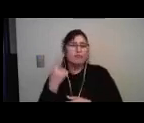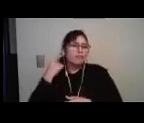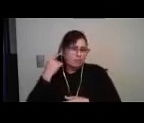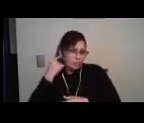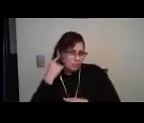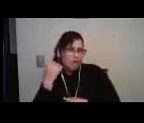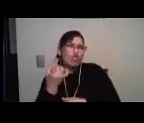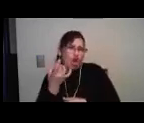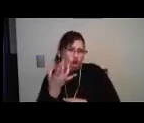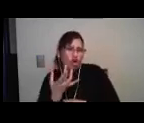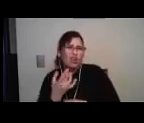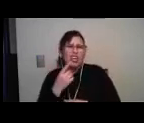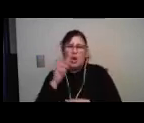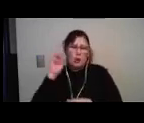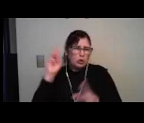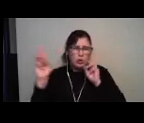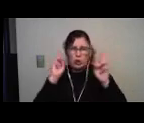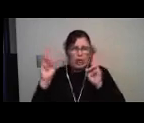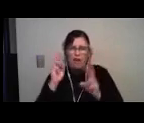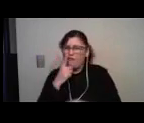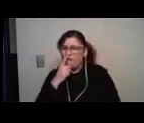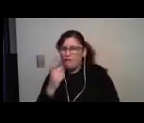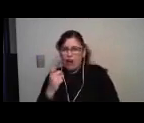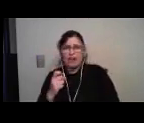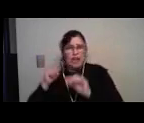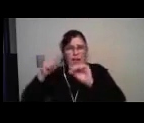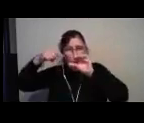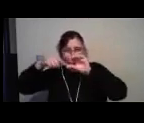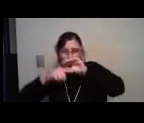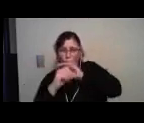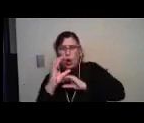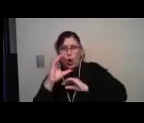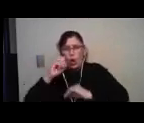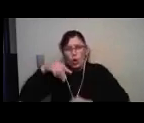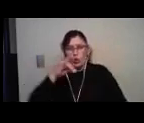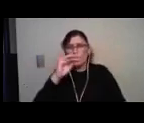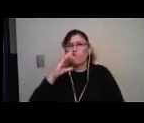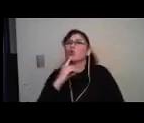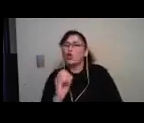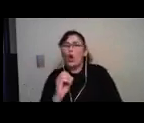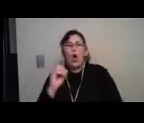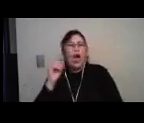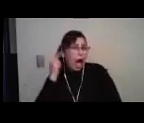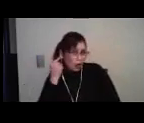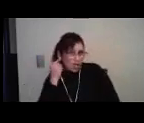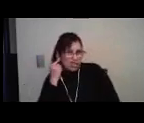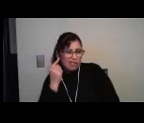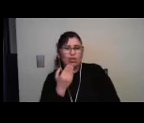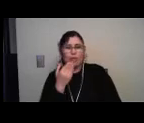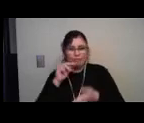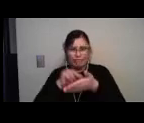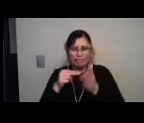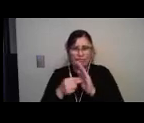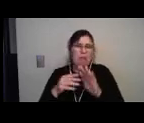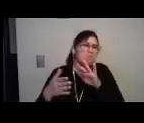ruido fuerte, ausencia de sensibilidad en el conducto auditivo también es parte de la masticación clínica y, como les decía, cerca del